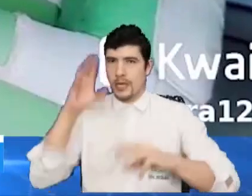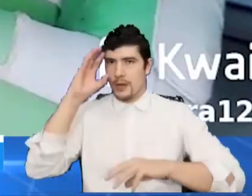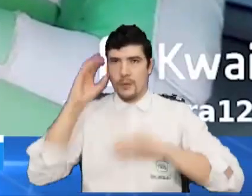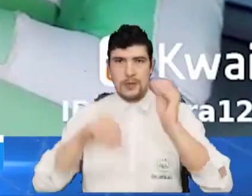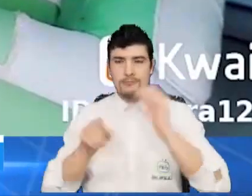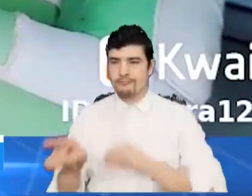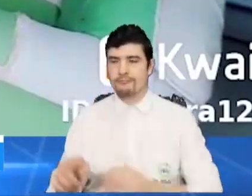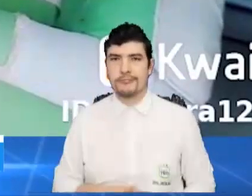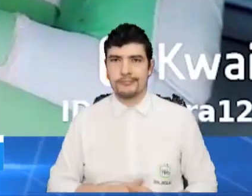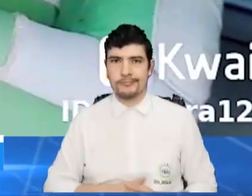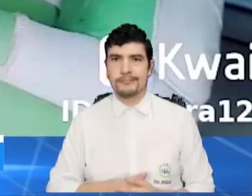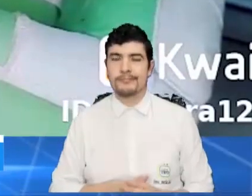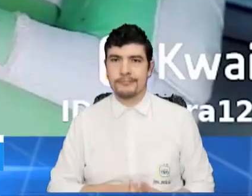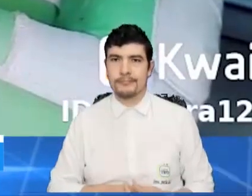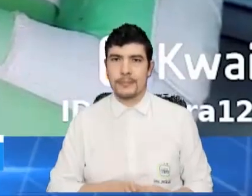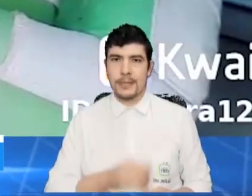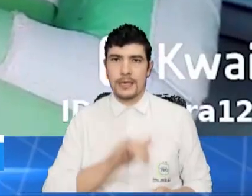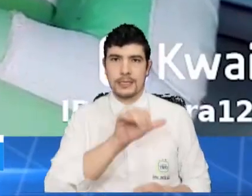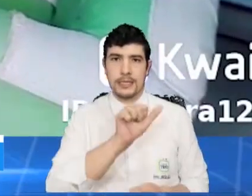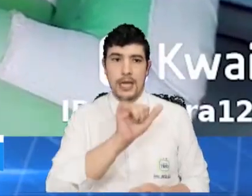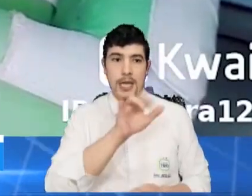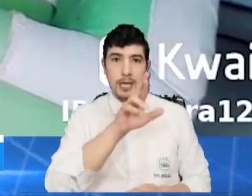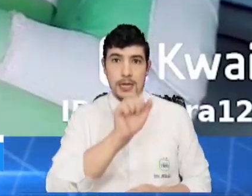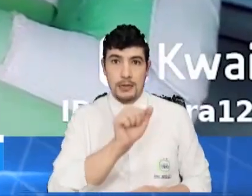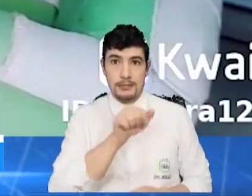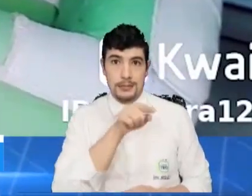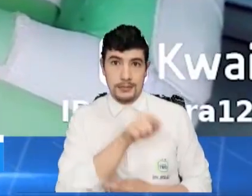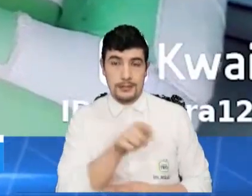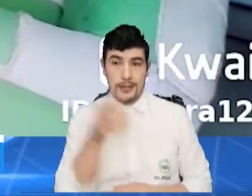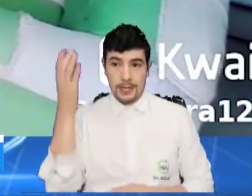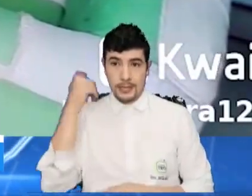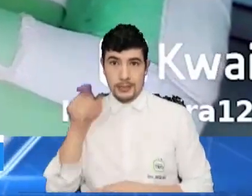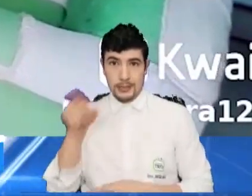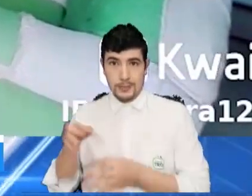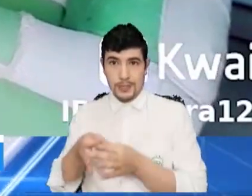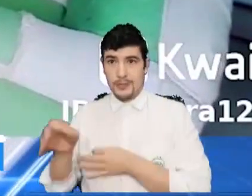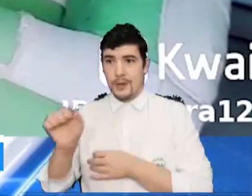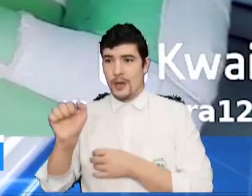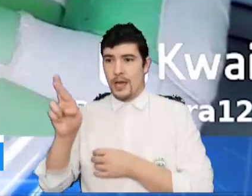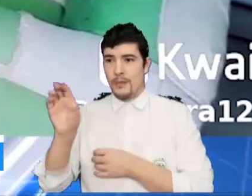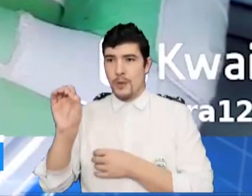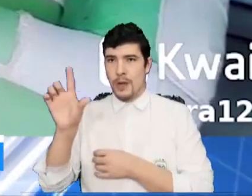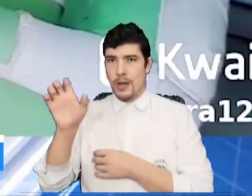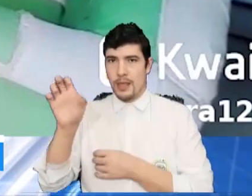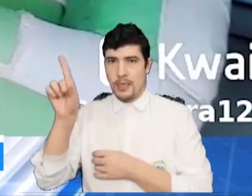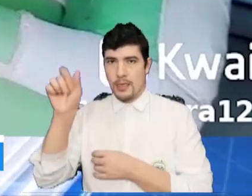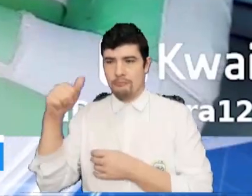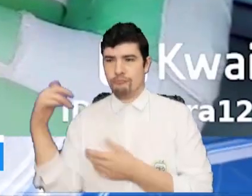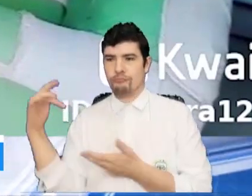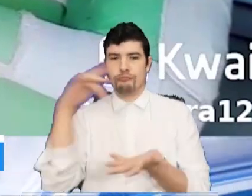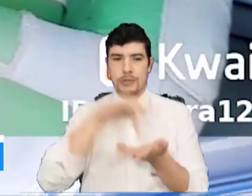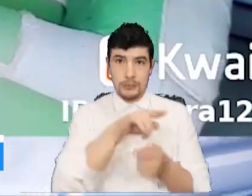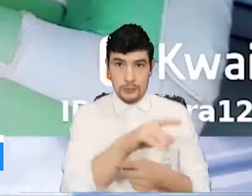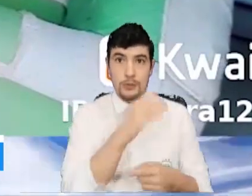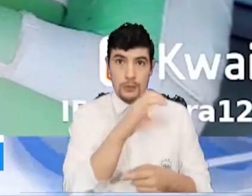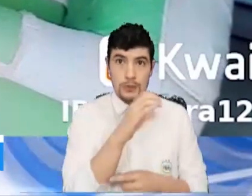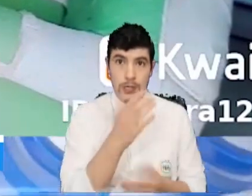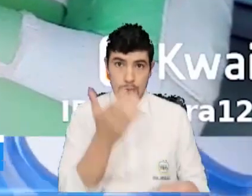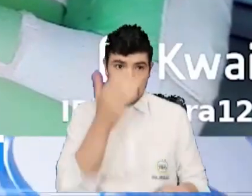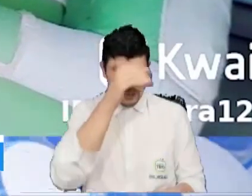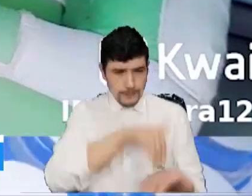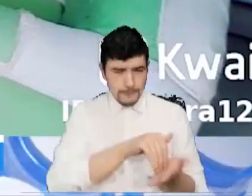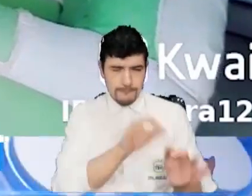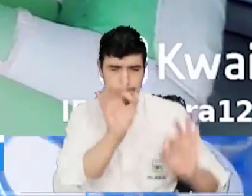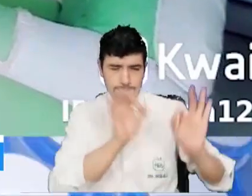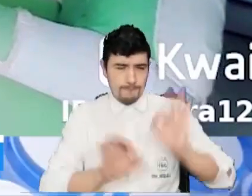La atleta Yahaira Rubio regresó de Arboledas, municipio donde cumplió la cuarentena. Ahora en Cúcuta nuevamente organizó su rutina